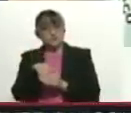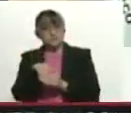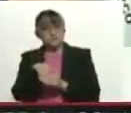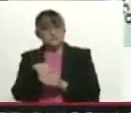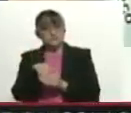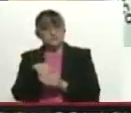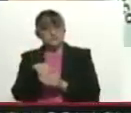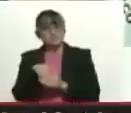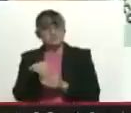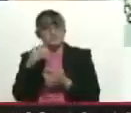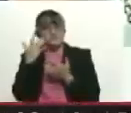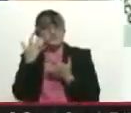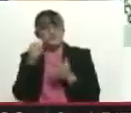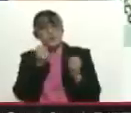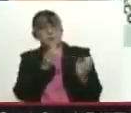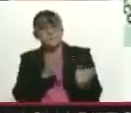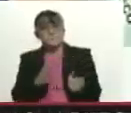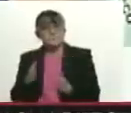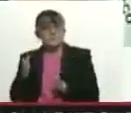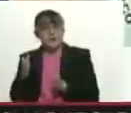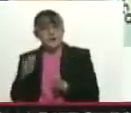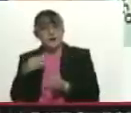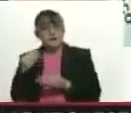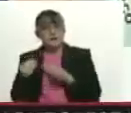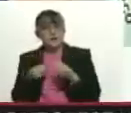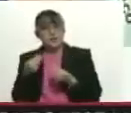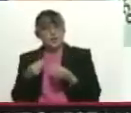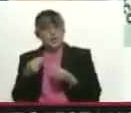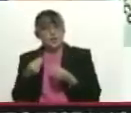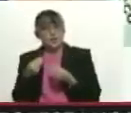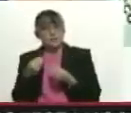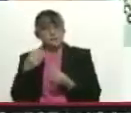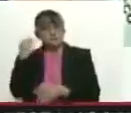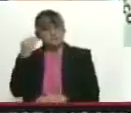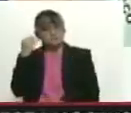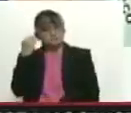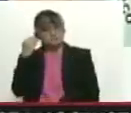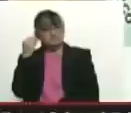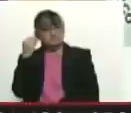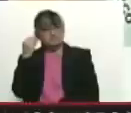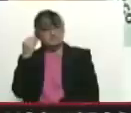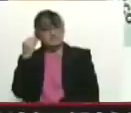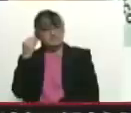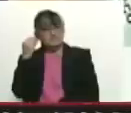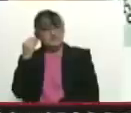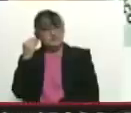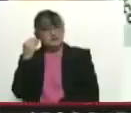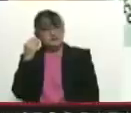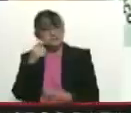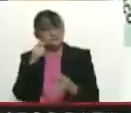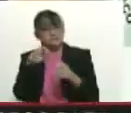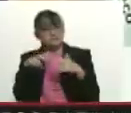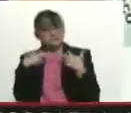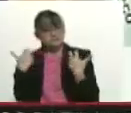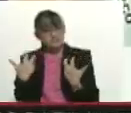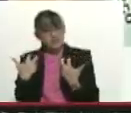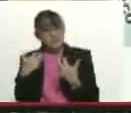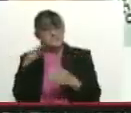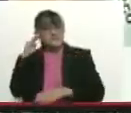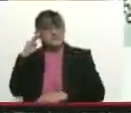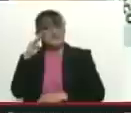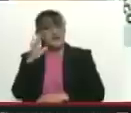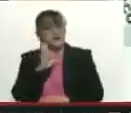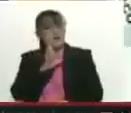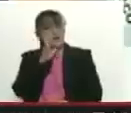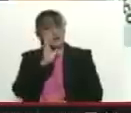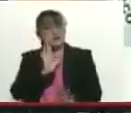Y vimos los planes, cómo se premeditó, se lanzó incluso una rueda de prensa de unos militares cobardes en un